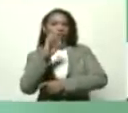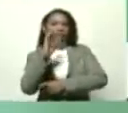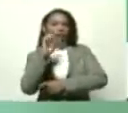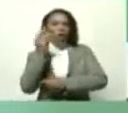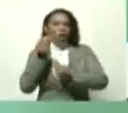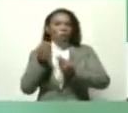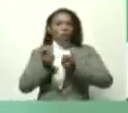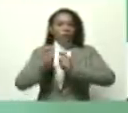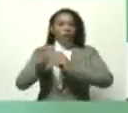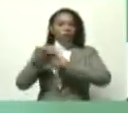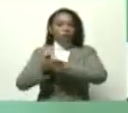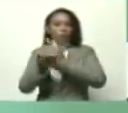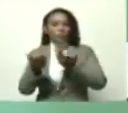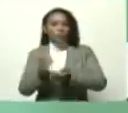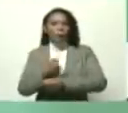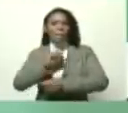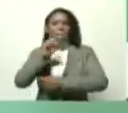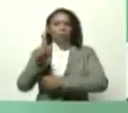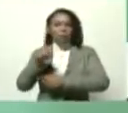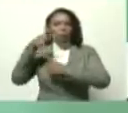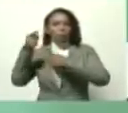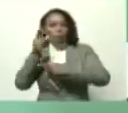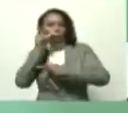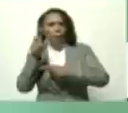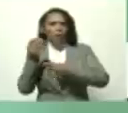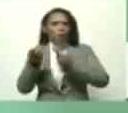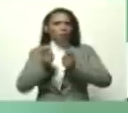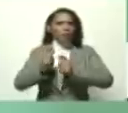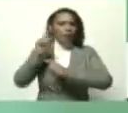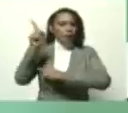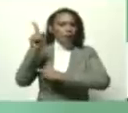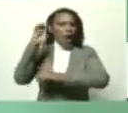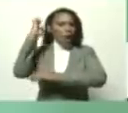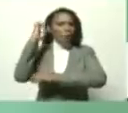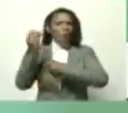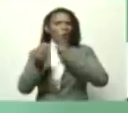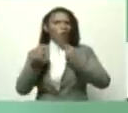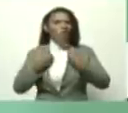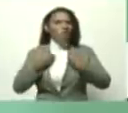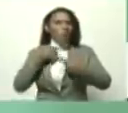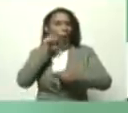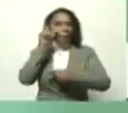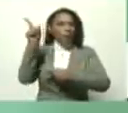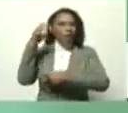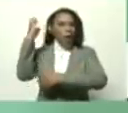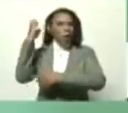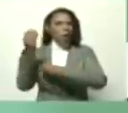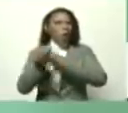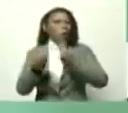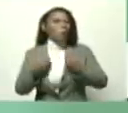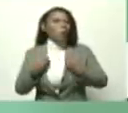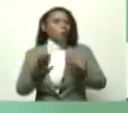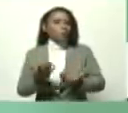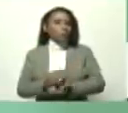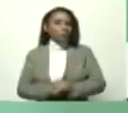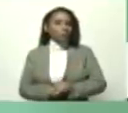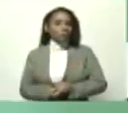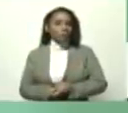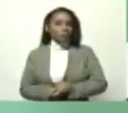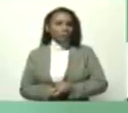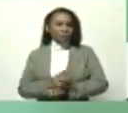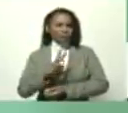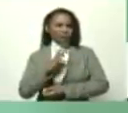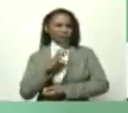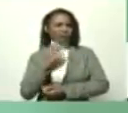tratando. Pregúntele a Rafael Ramírez cómo lo tratan en Europa. ¿Cómo vive Rafael Ramírez en Europa? Es como raro,